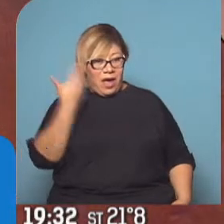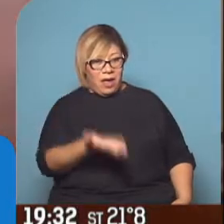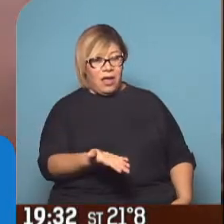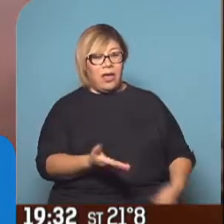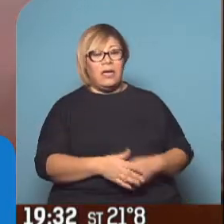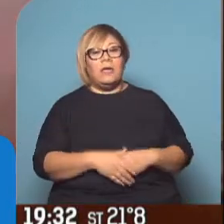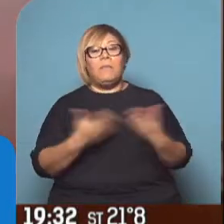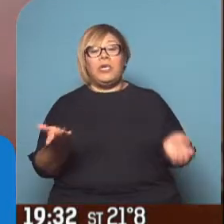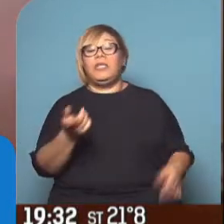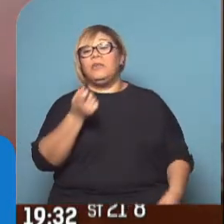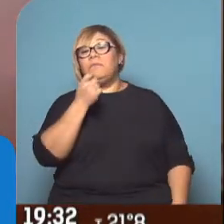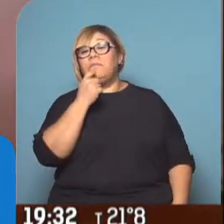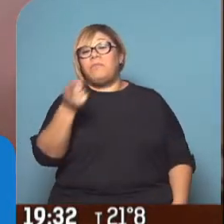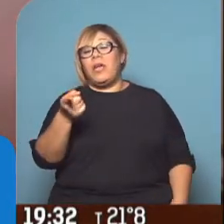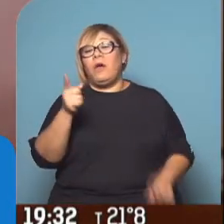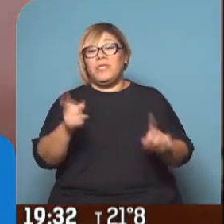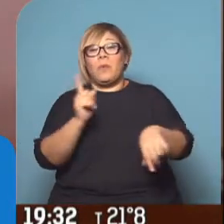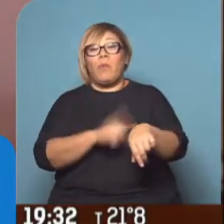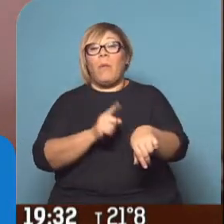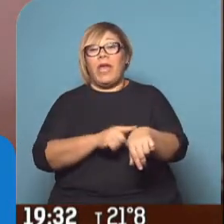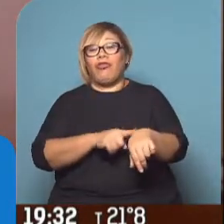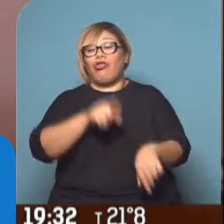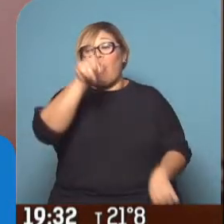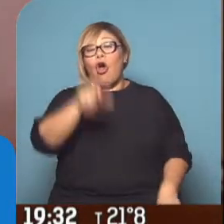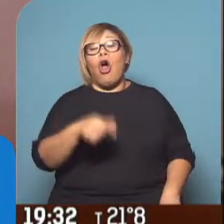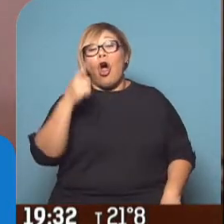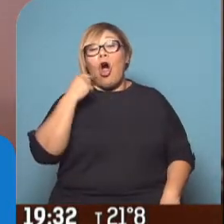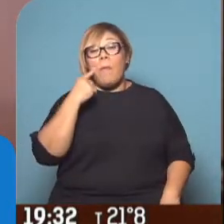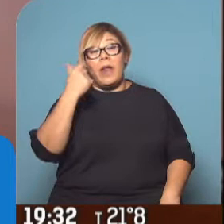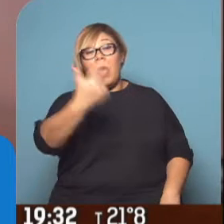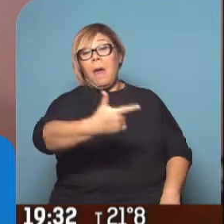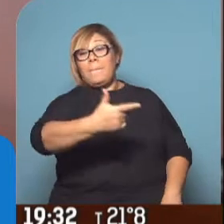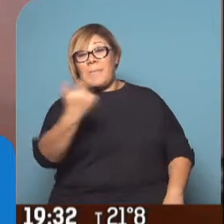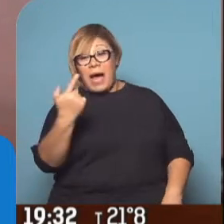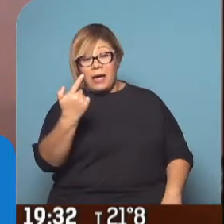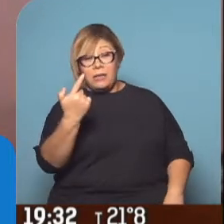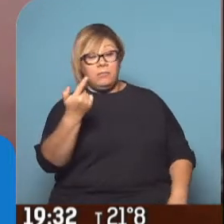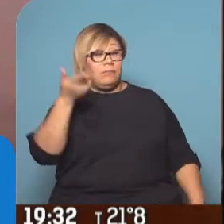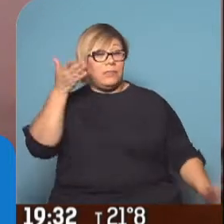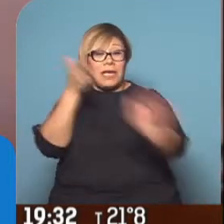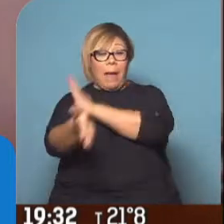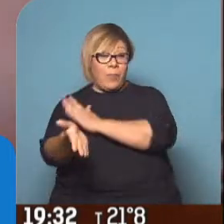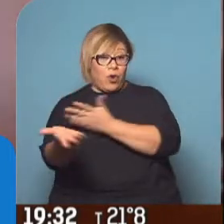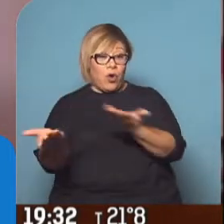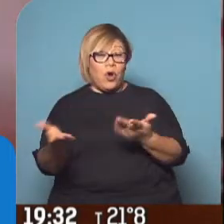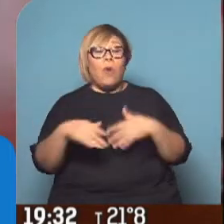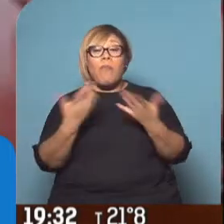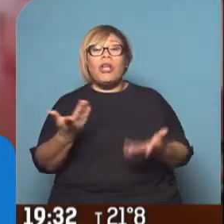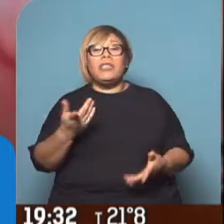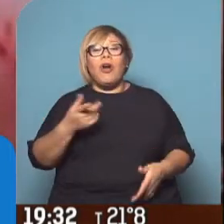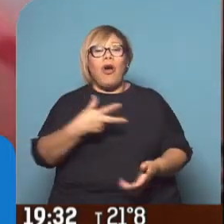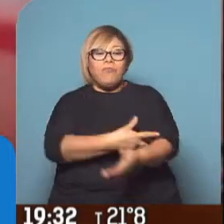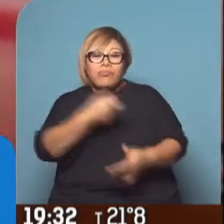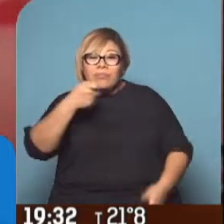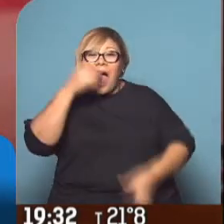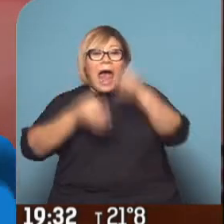momento no ha habido estudios toxicológicos porque simplemente se dio a la fuga y no pudieron dar con él. Yo pensaba, ayer